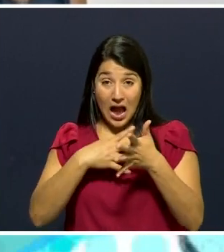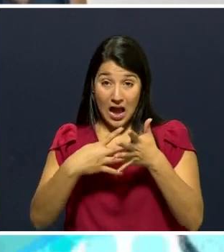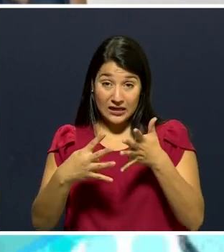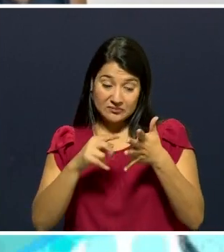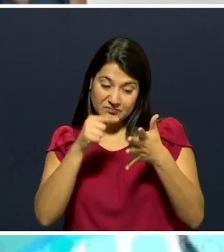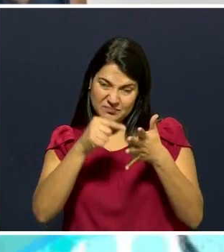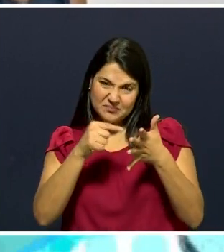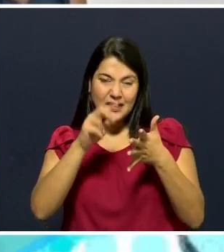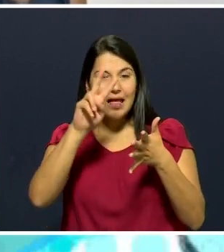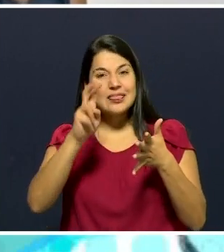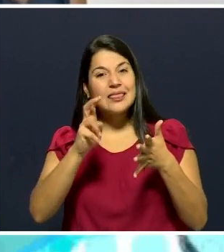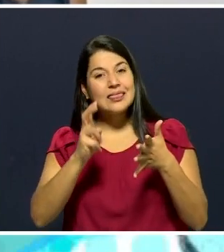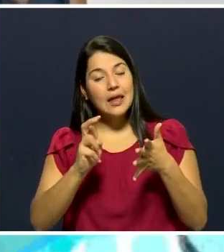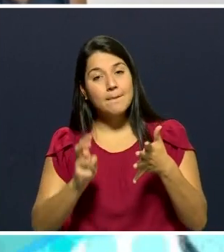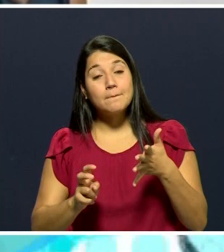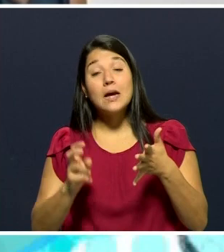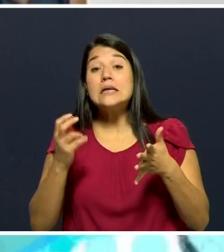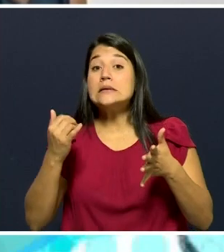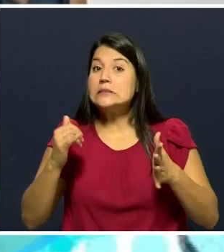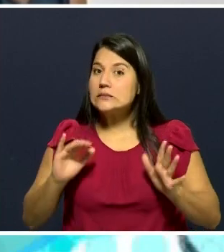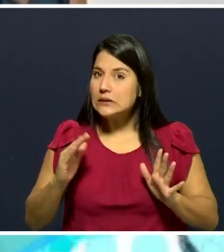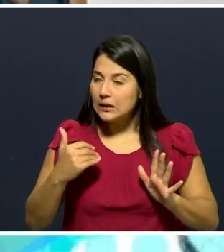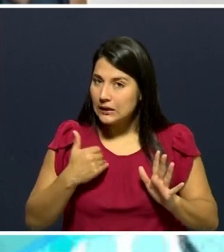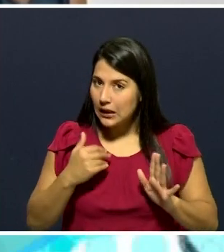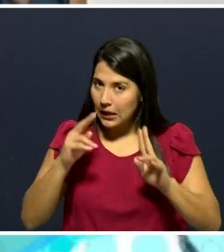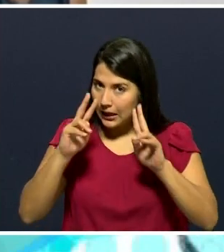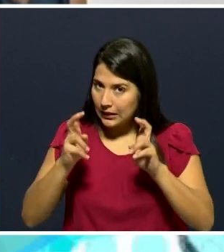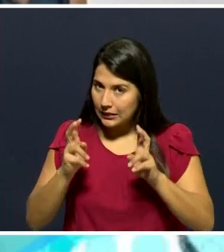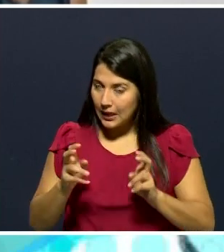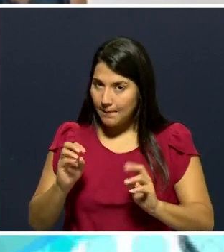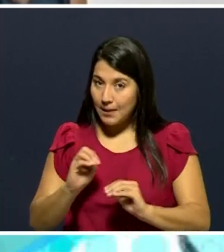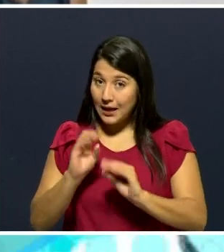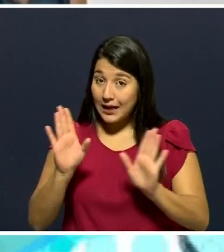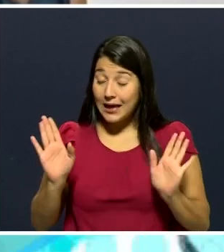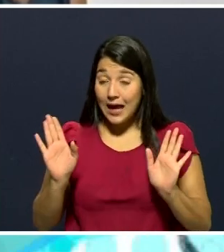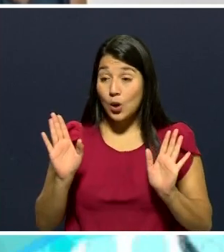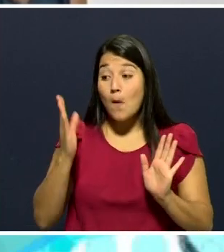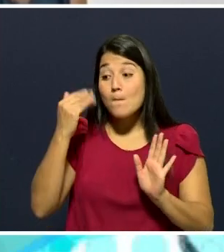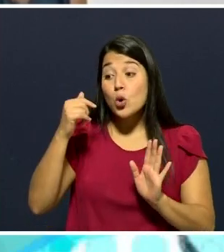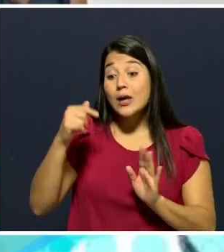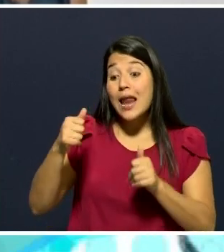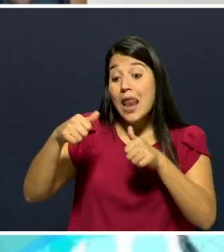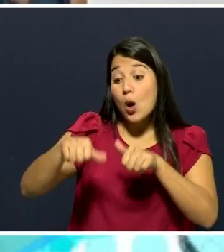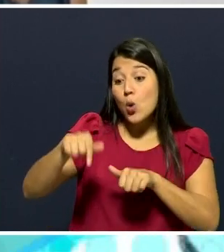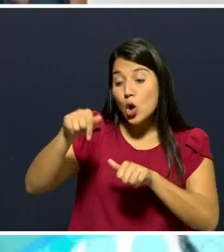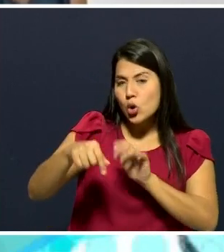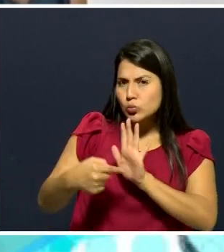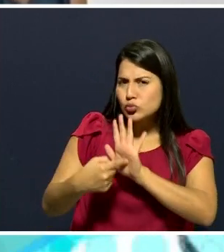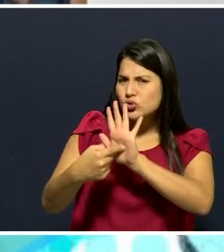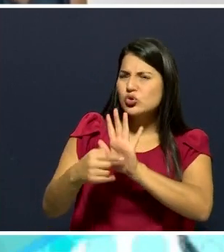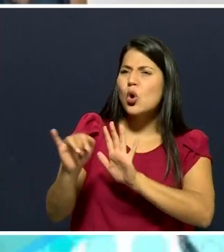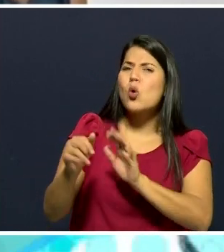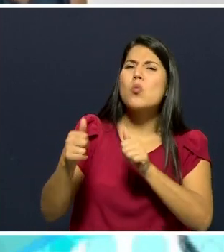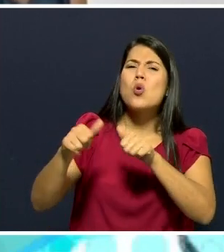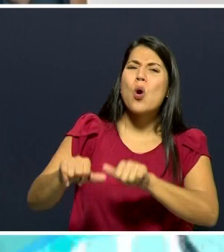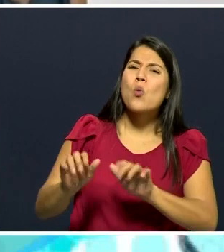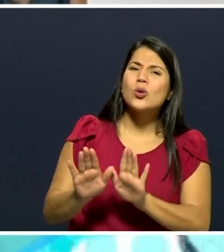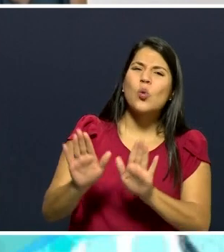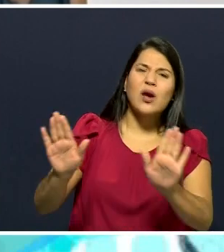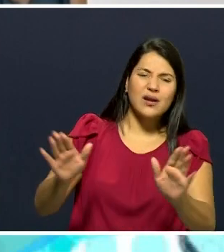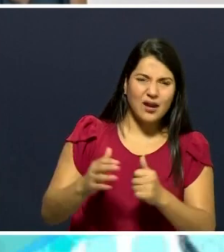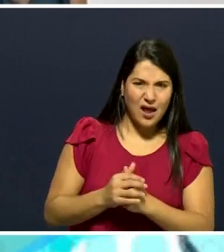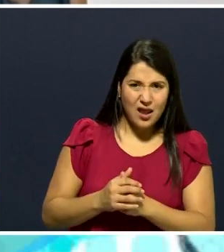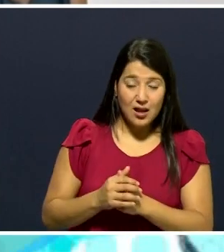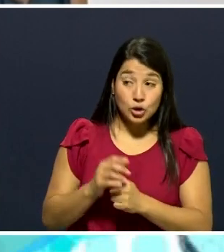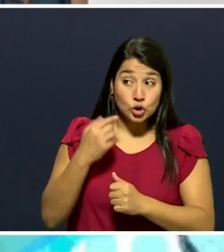digo si es que la hay porque el acuerdo que se mostró hoy, no sé si Ilka considera conmigo, es un acuerdo bastante general, bastante de principios,